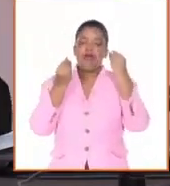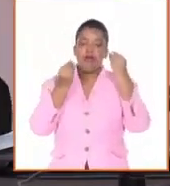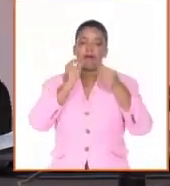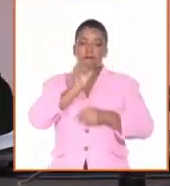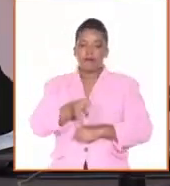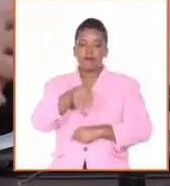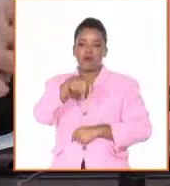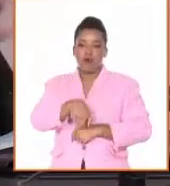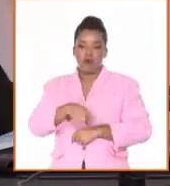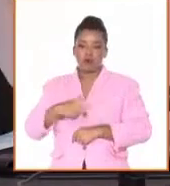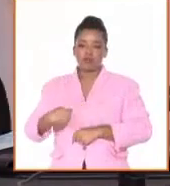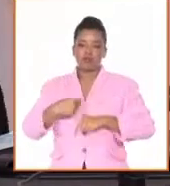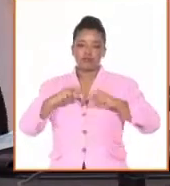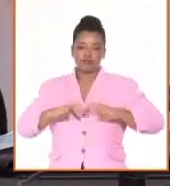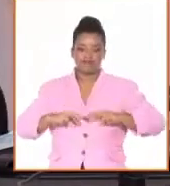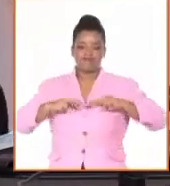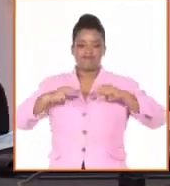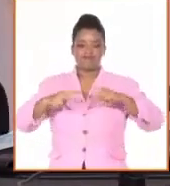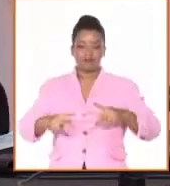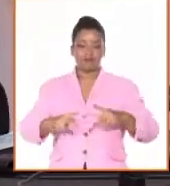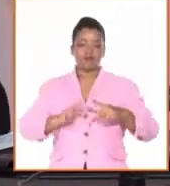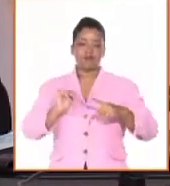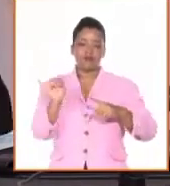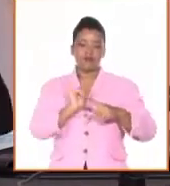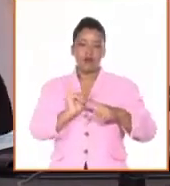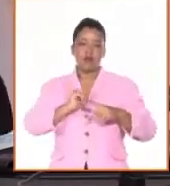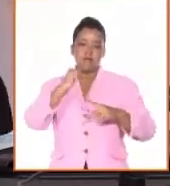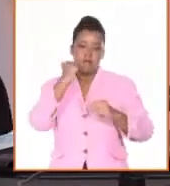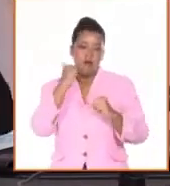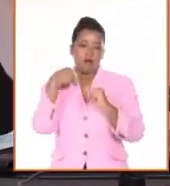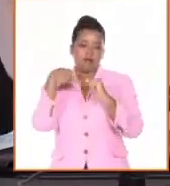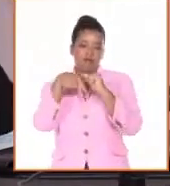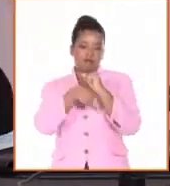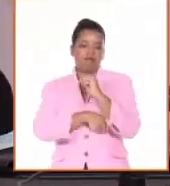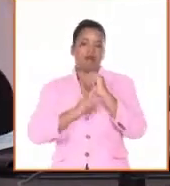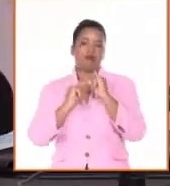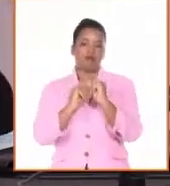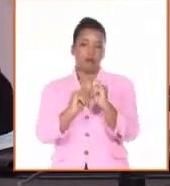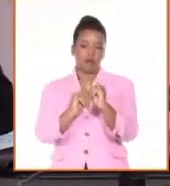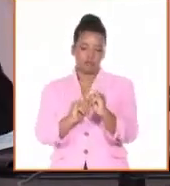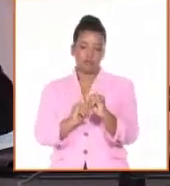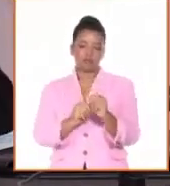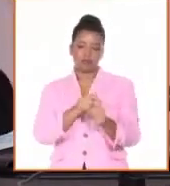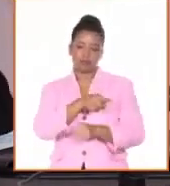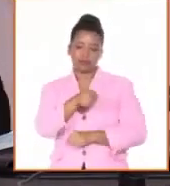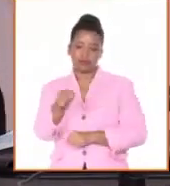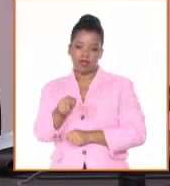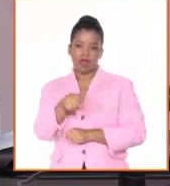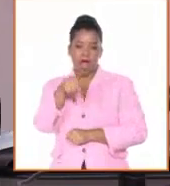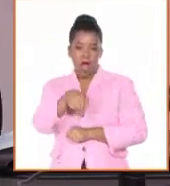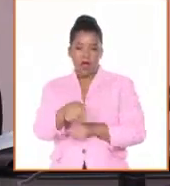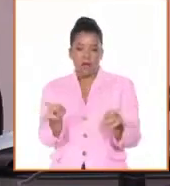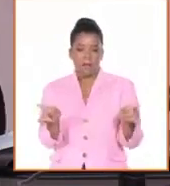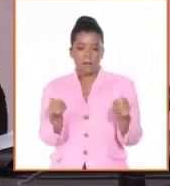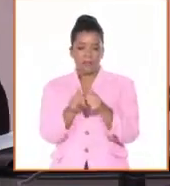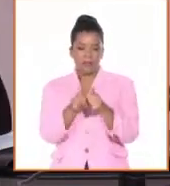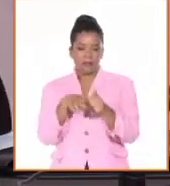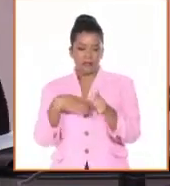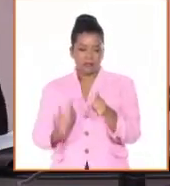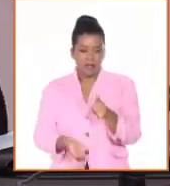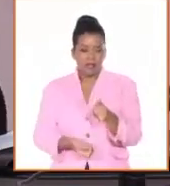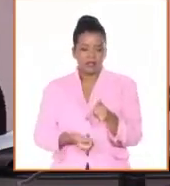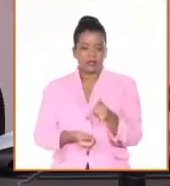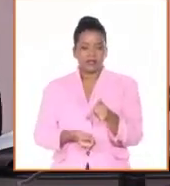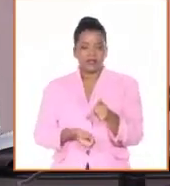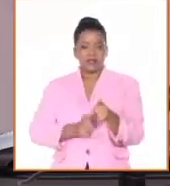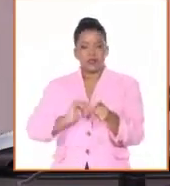puntuales también de cosas que suceden en los servicios cotidianos en todo el país le propongo tener un resumen que ahí savia nos ha preparado de